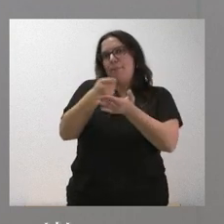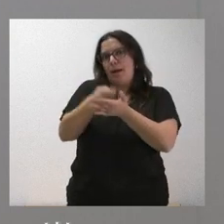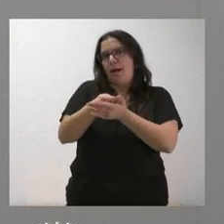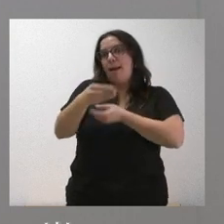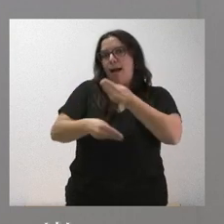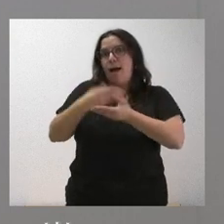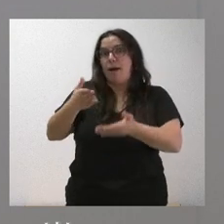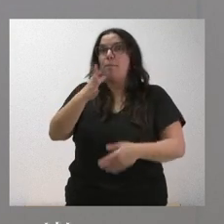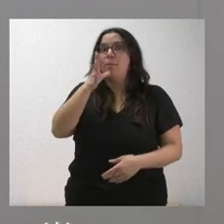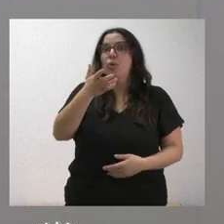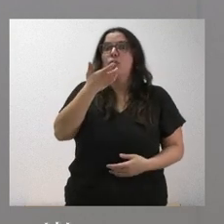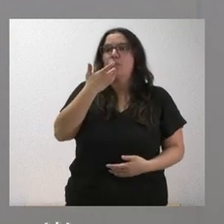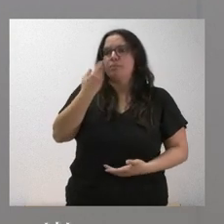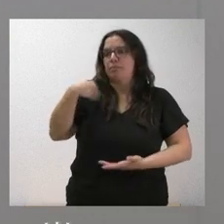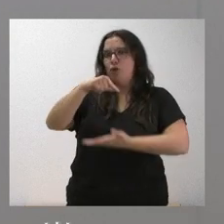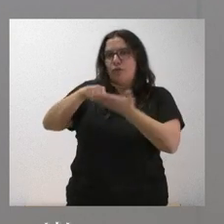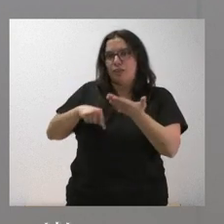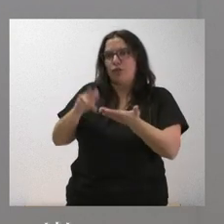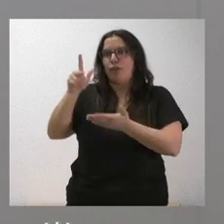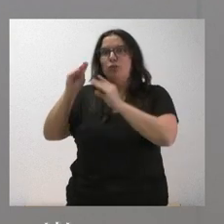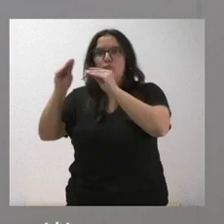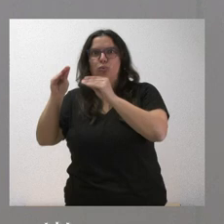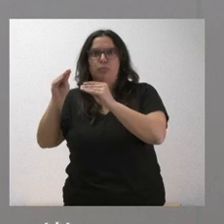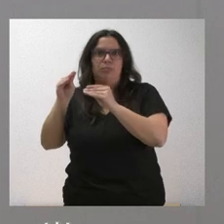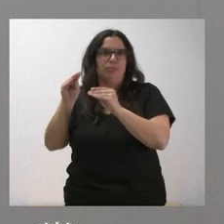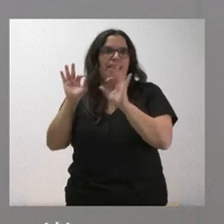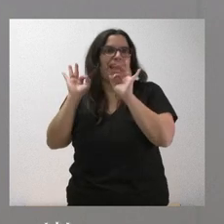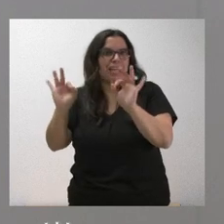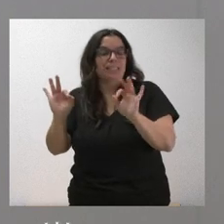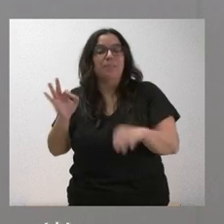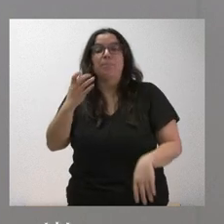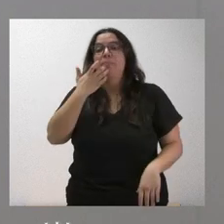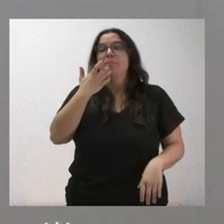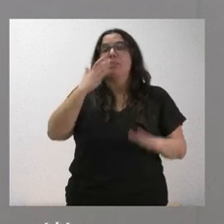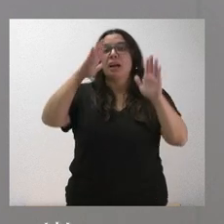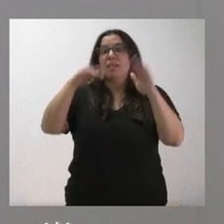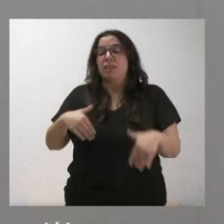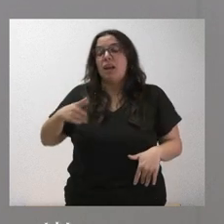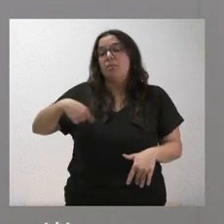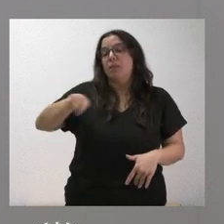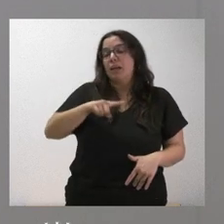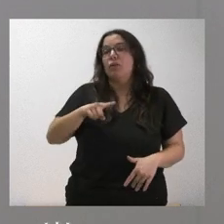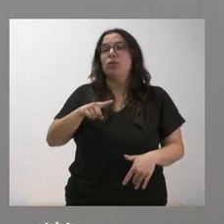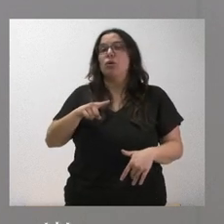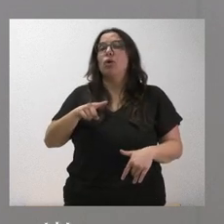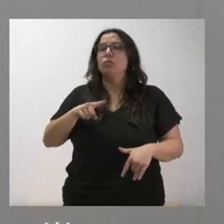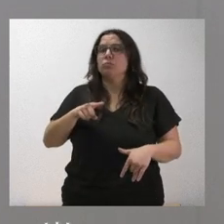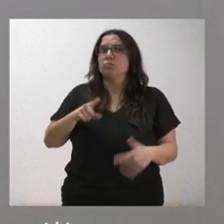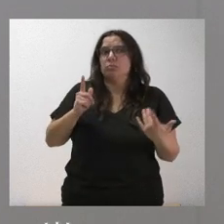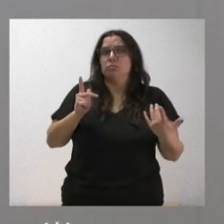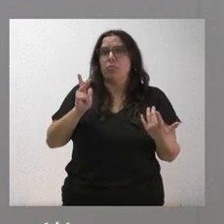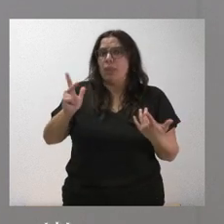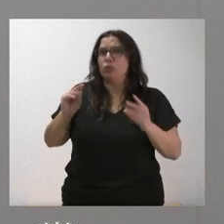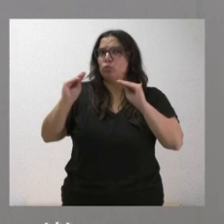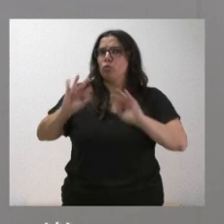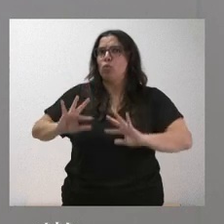en la medida en que figuran los contratos de trabajo les corresponde a estos trabajadores si finalmente decidieran hacer el legítimo uso de la huelga que les puede